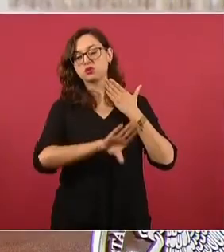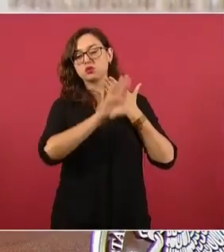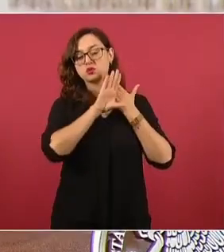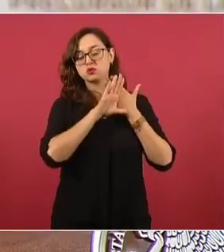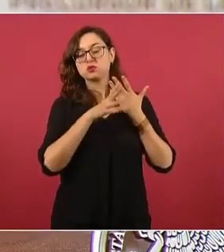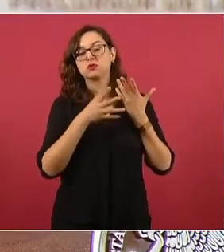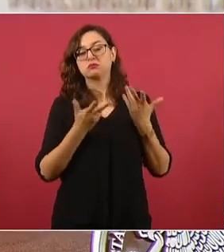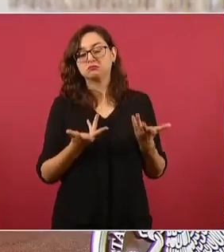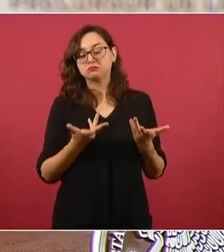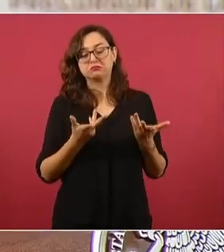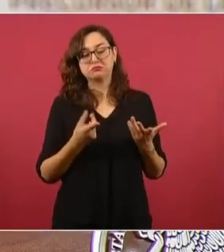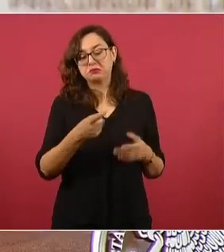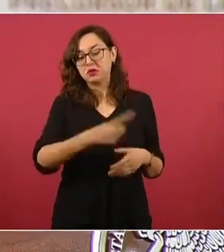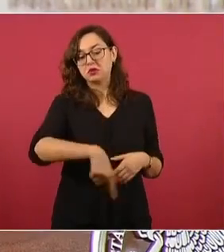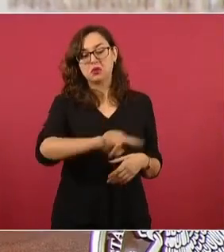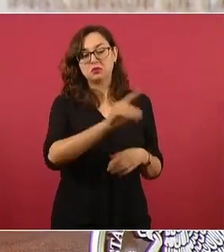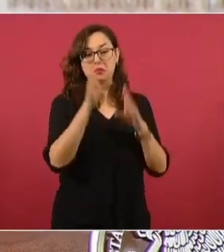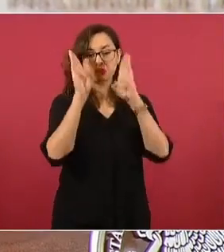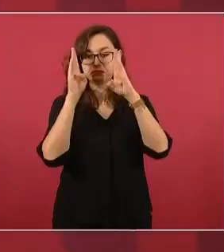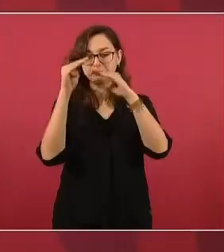adversarios conservadores,